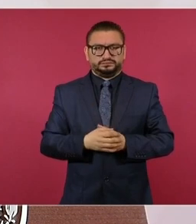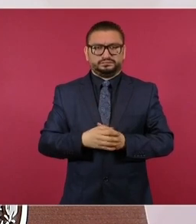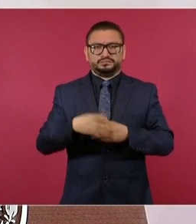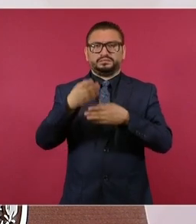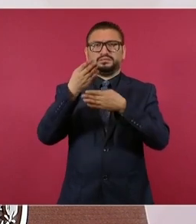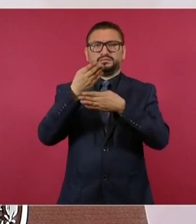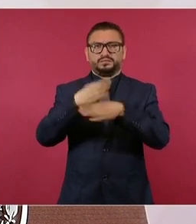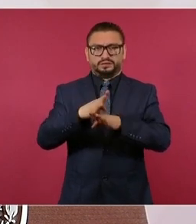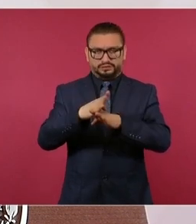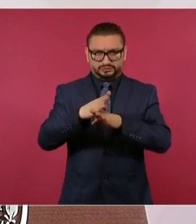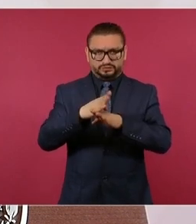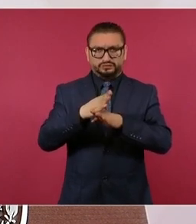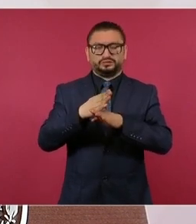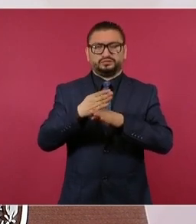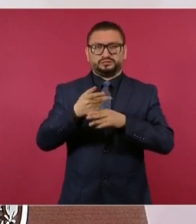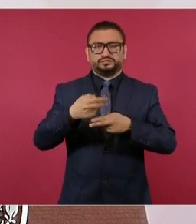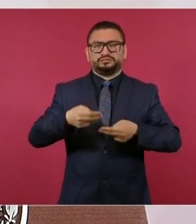Banco de Comercio Exterior.